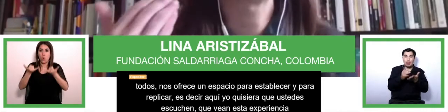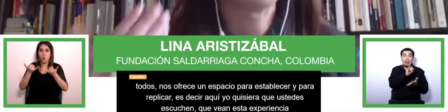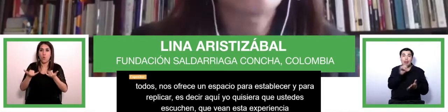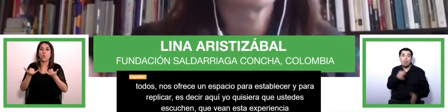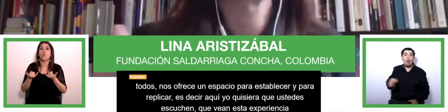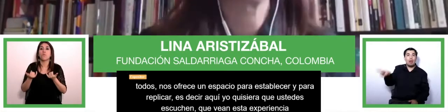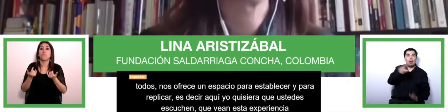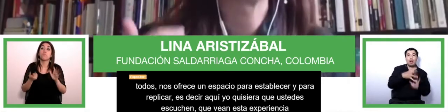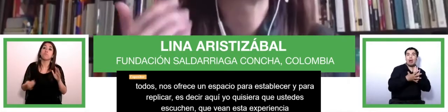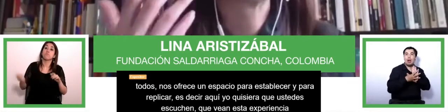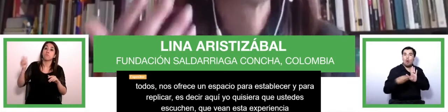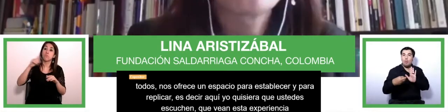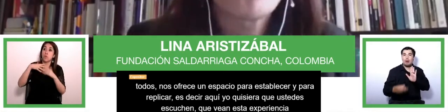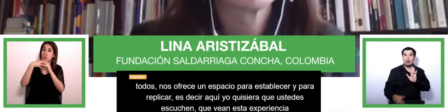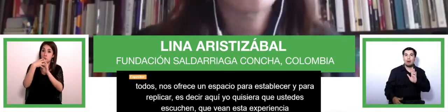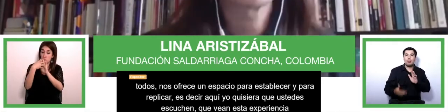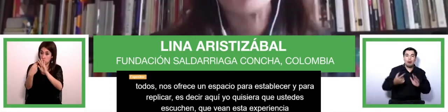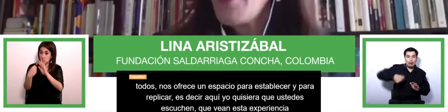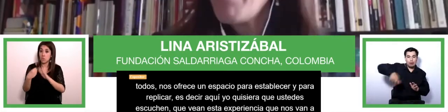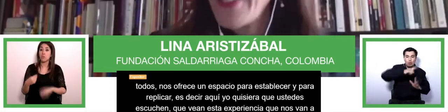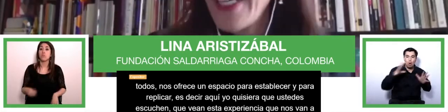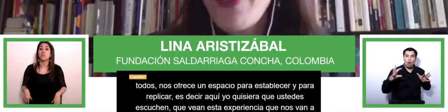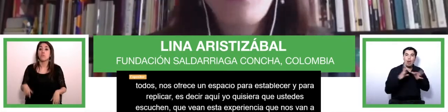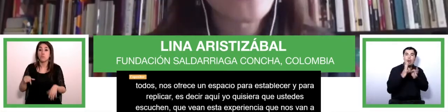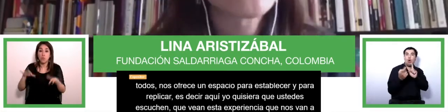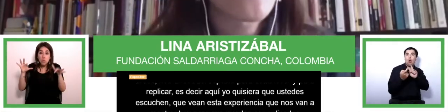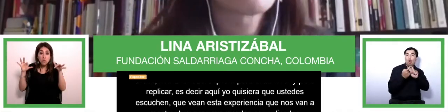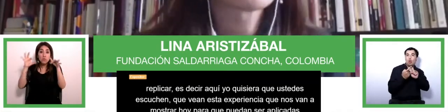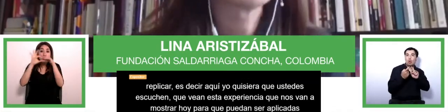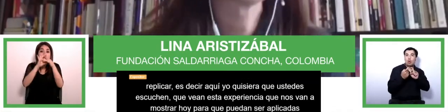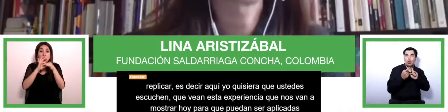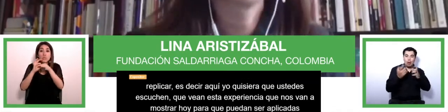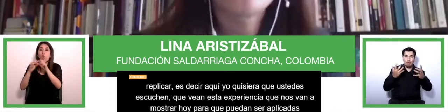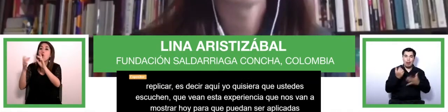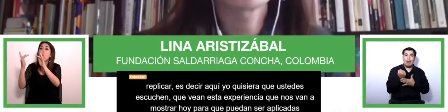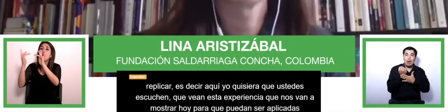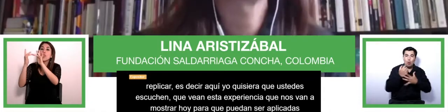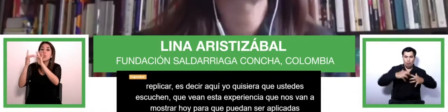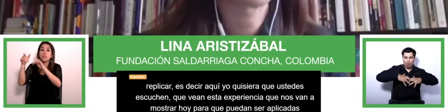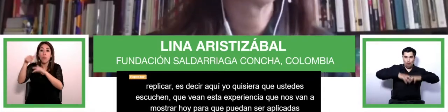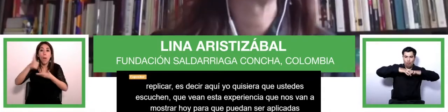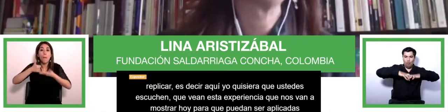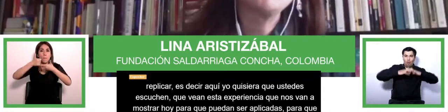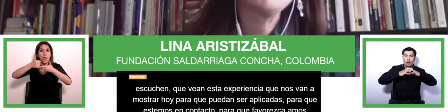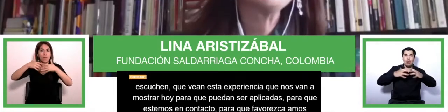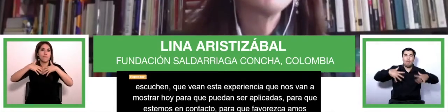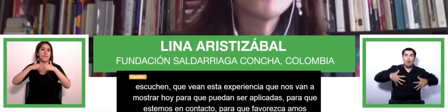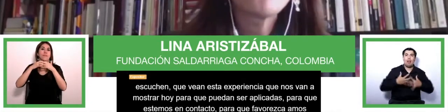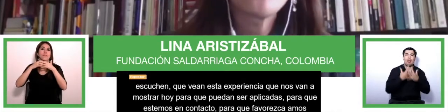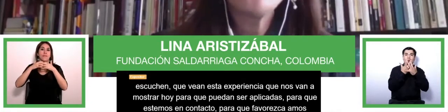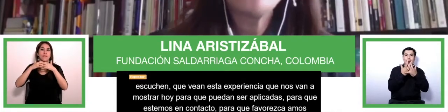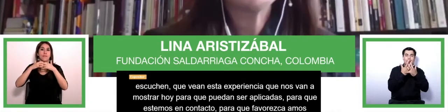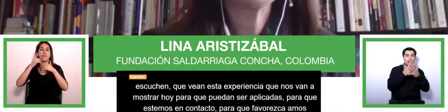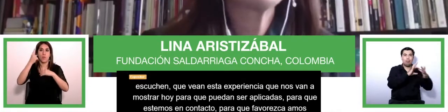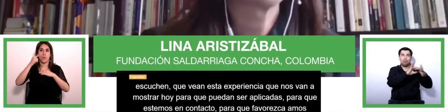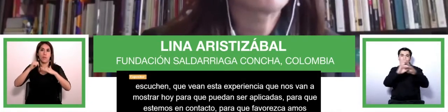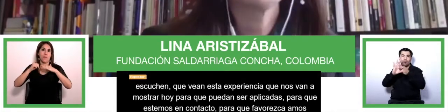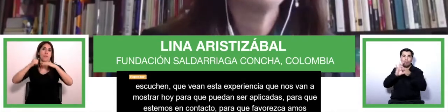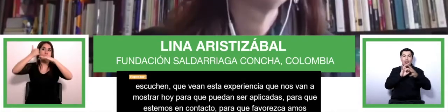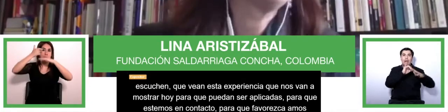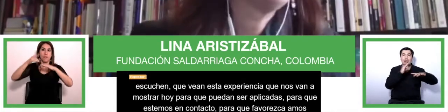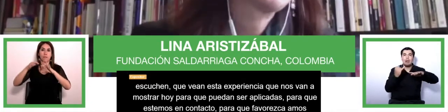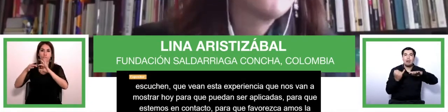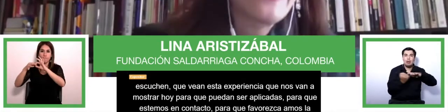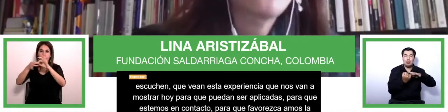puedan ser replicadas, para que entremos en contacto, para que favorezcamos esta gran red por la educación inclusiva y